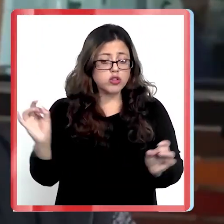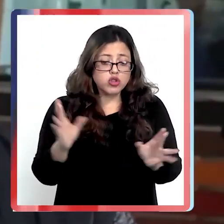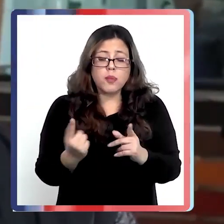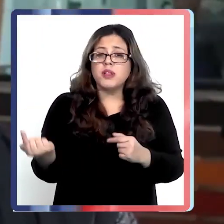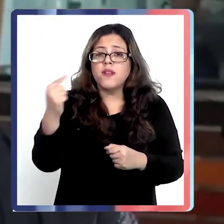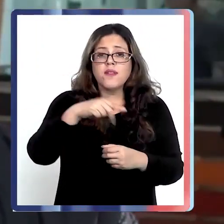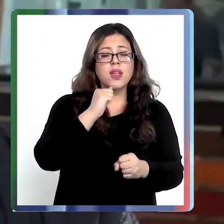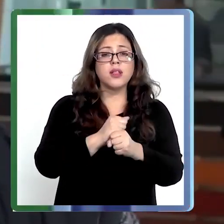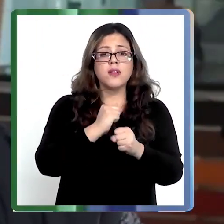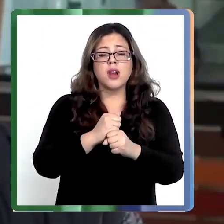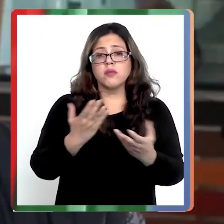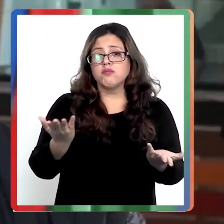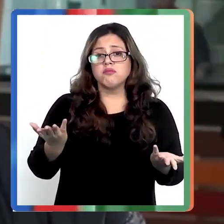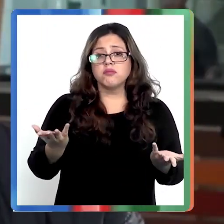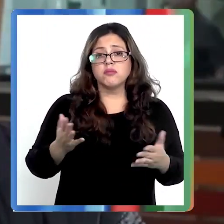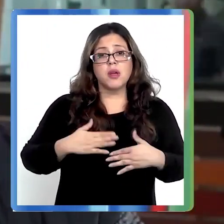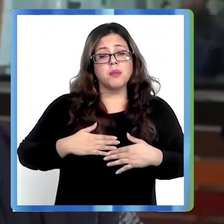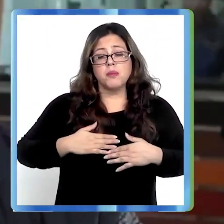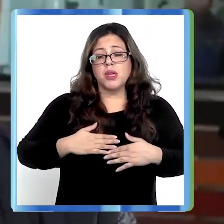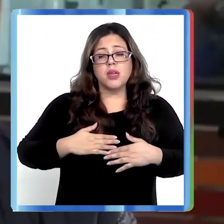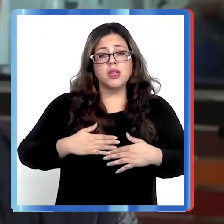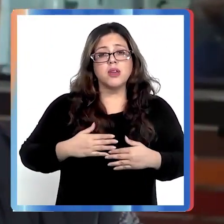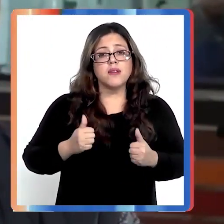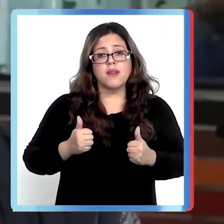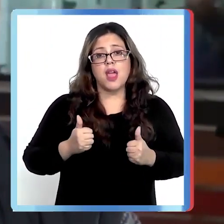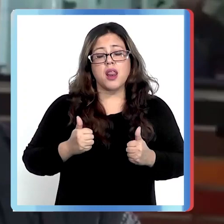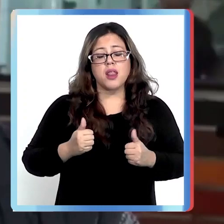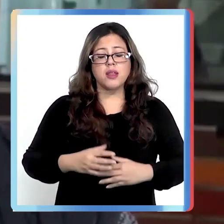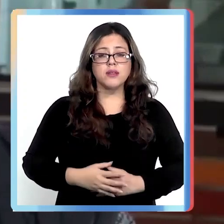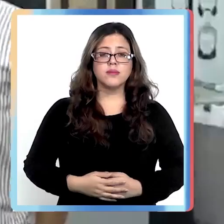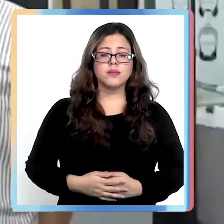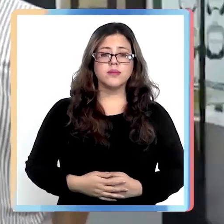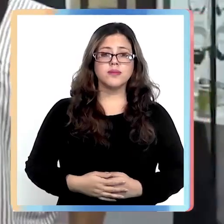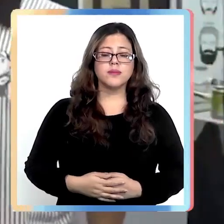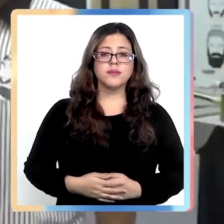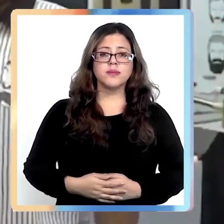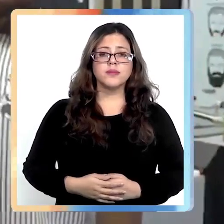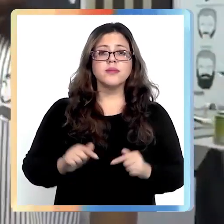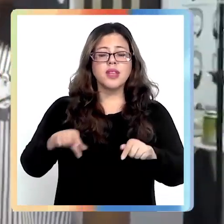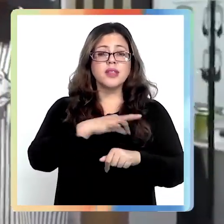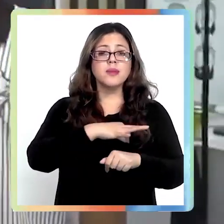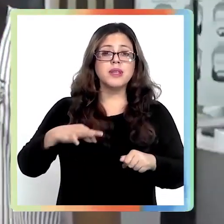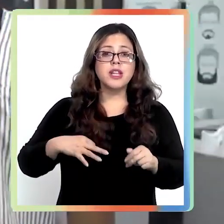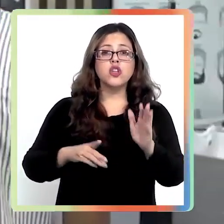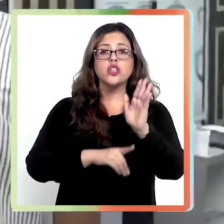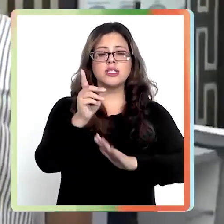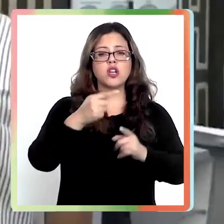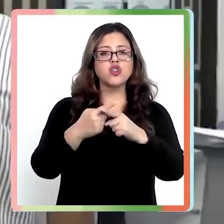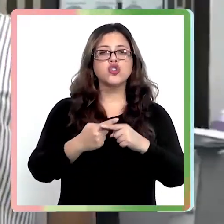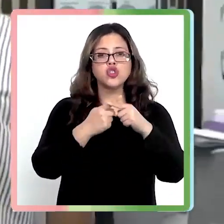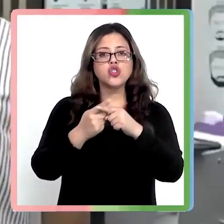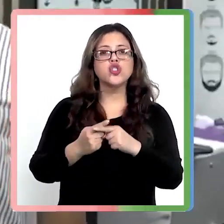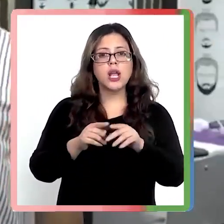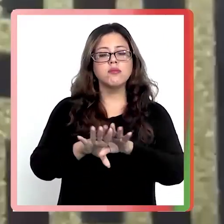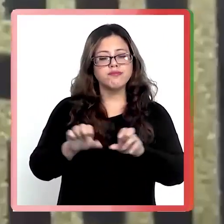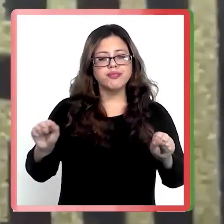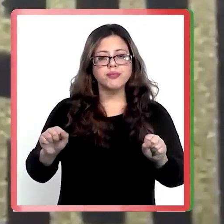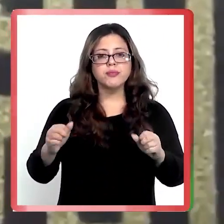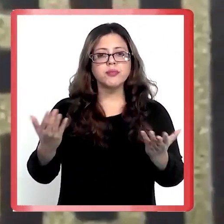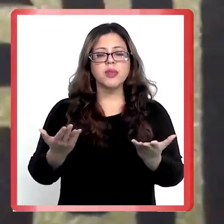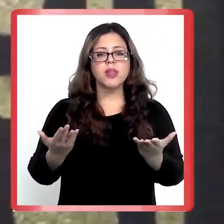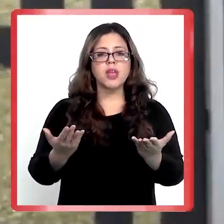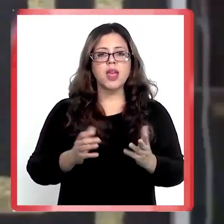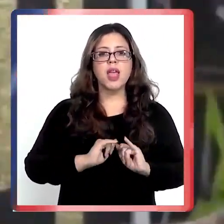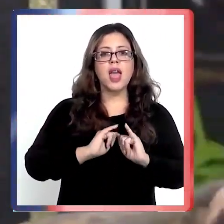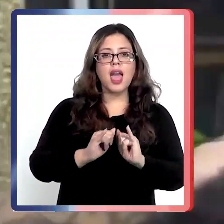que viene a trabajar, yo creo que a mí personalmente me está yendo súper bien. Desde el Ministerio de Desarrollo Social se